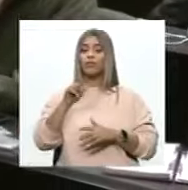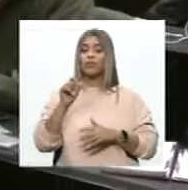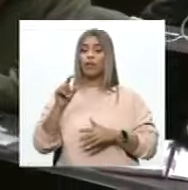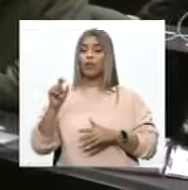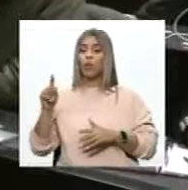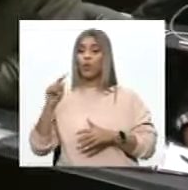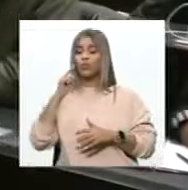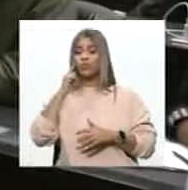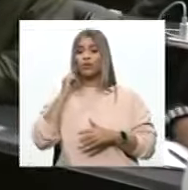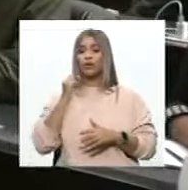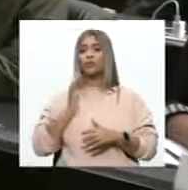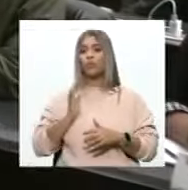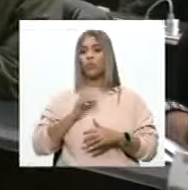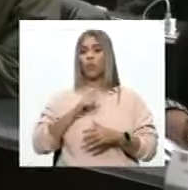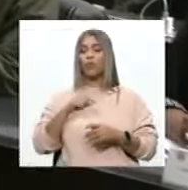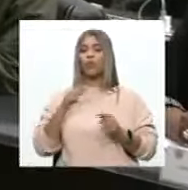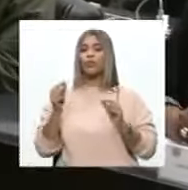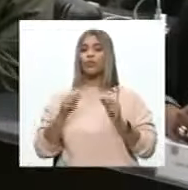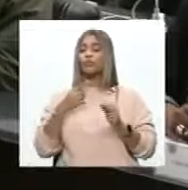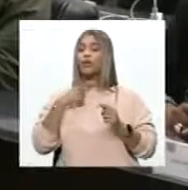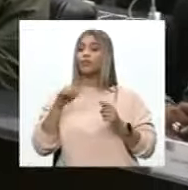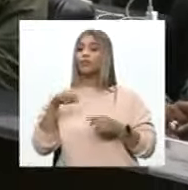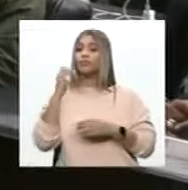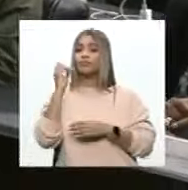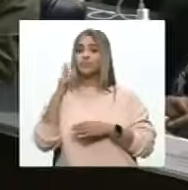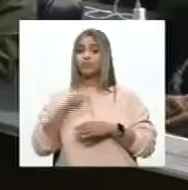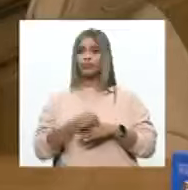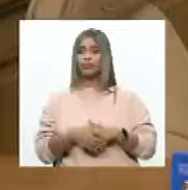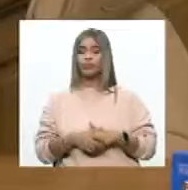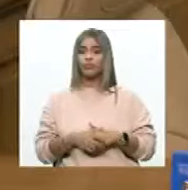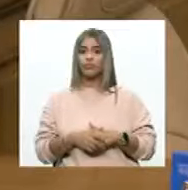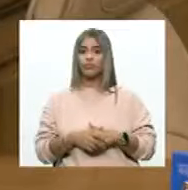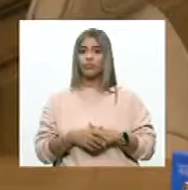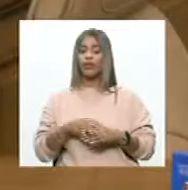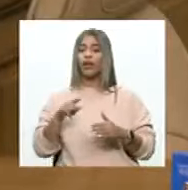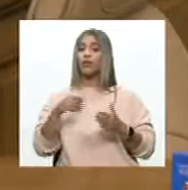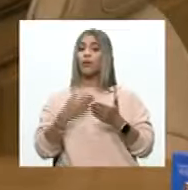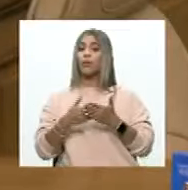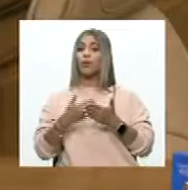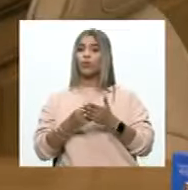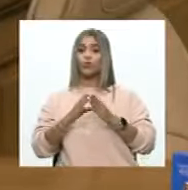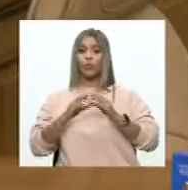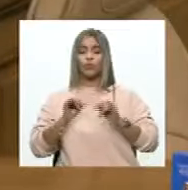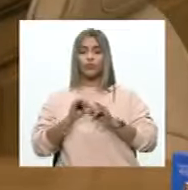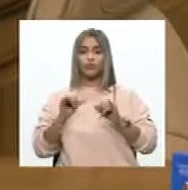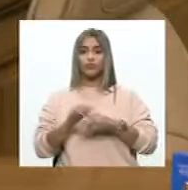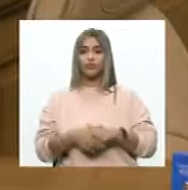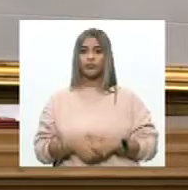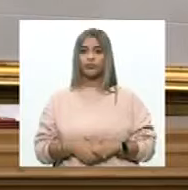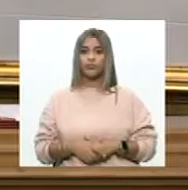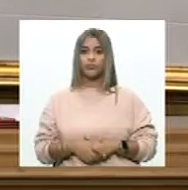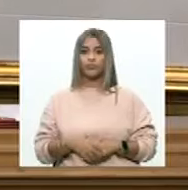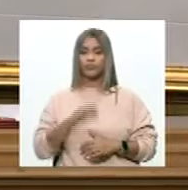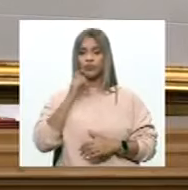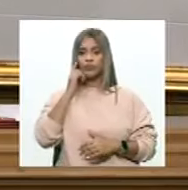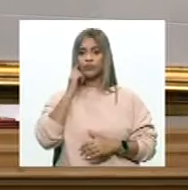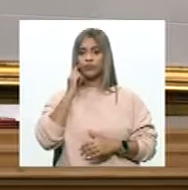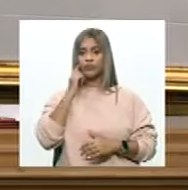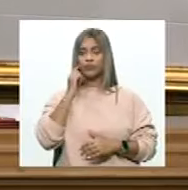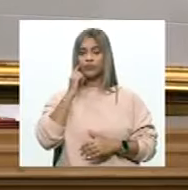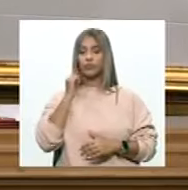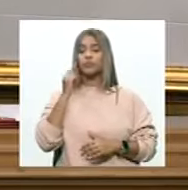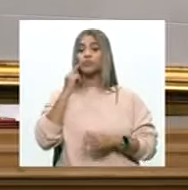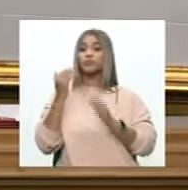111 del Reglamento Interior y Debates de la Asamblea Nacional. Esto es la propuesta del orden del día, ciudadano presidente. En consideración,